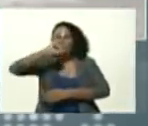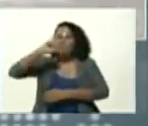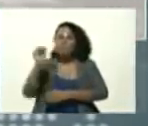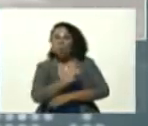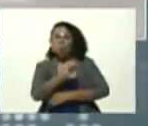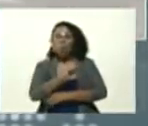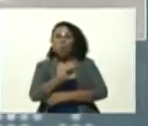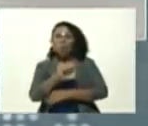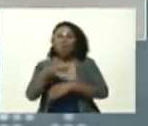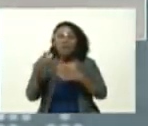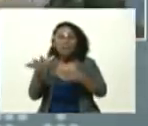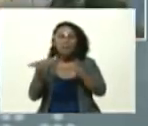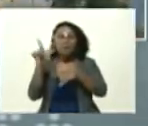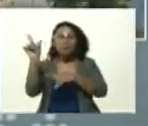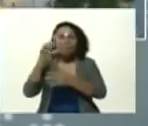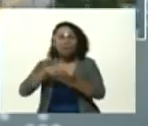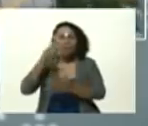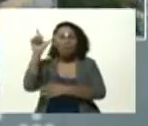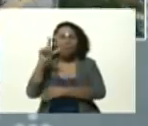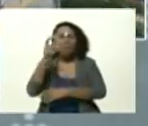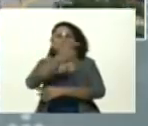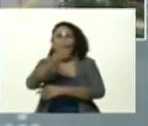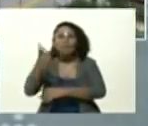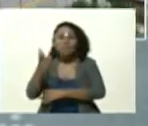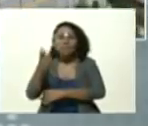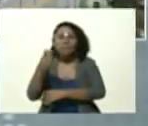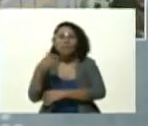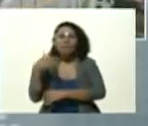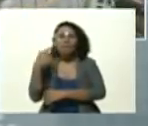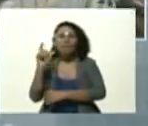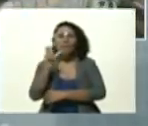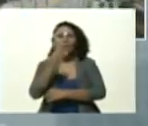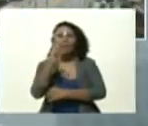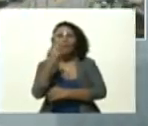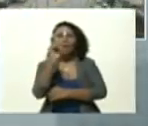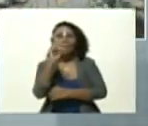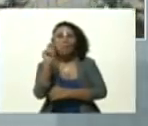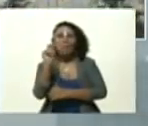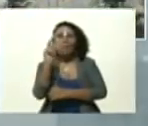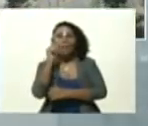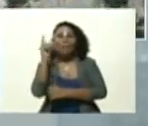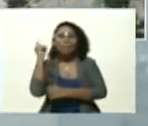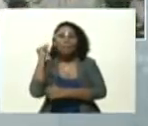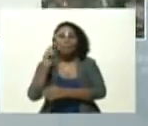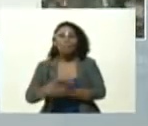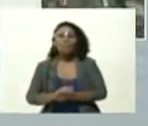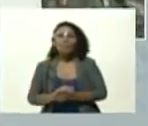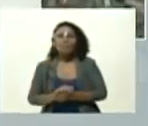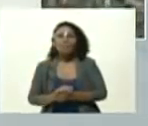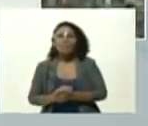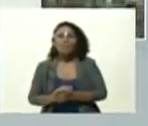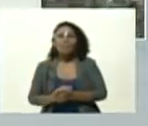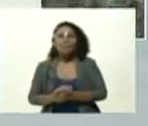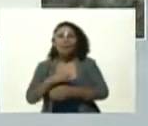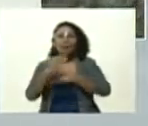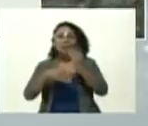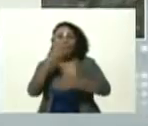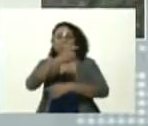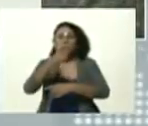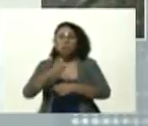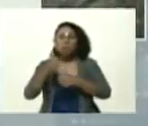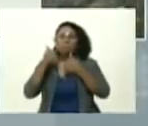la gente, los guaros y las guaras, los guaros y las guaras, gente pa'